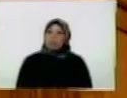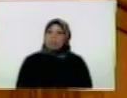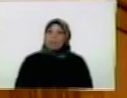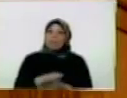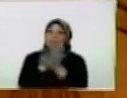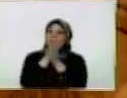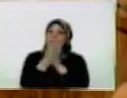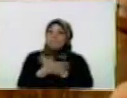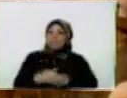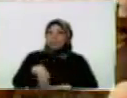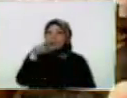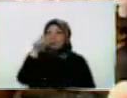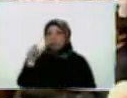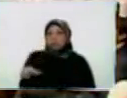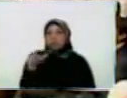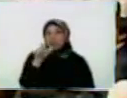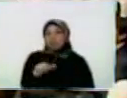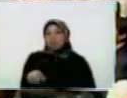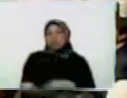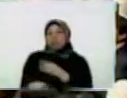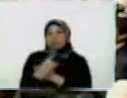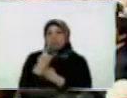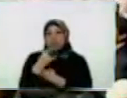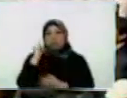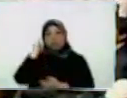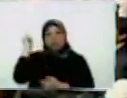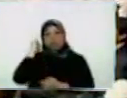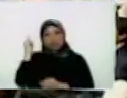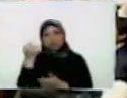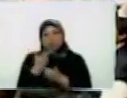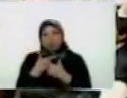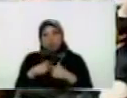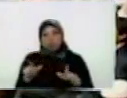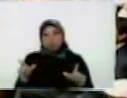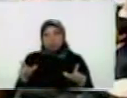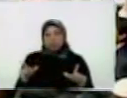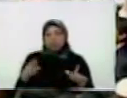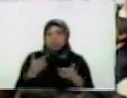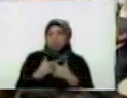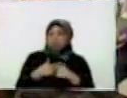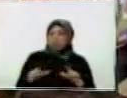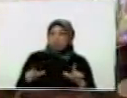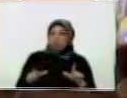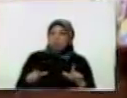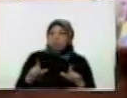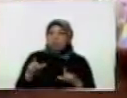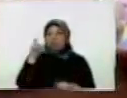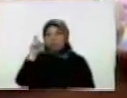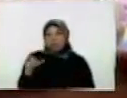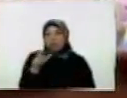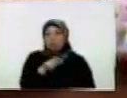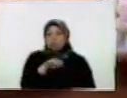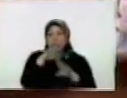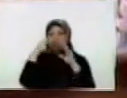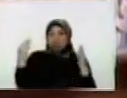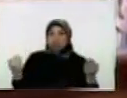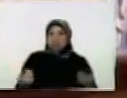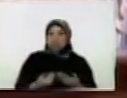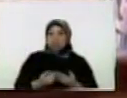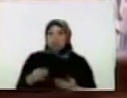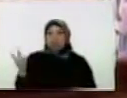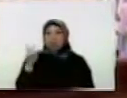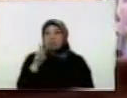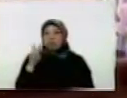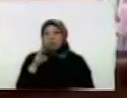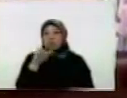toda posibilidad factible de consolidar ideas de autodeterminación e independencia en los pueblos del mundo. Venezuela es un ejemplo para los